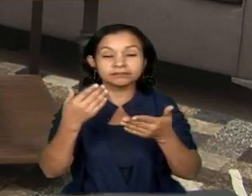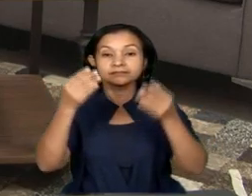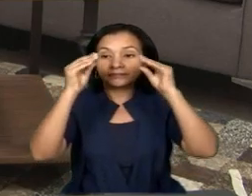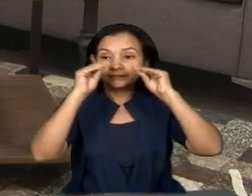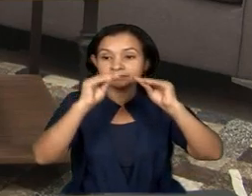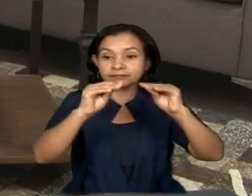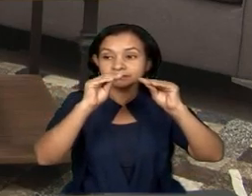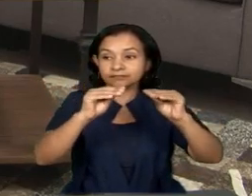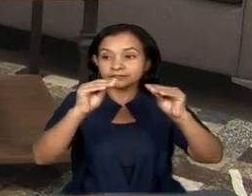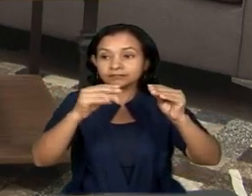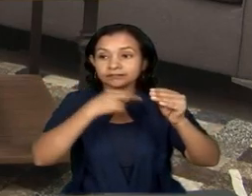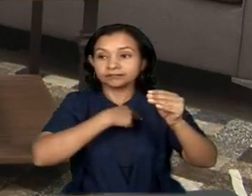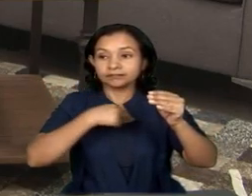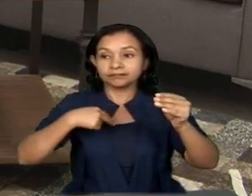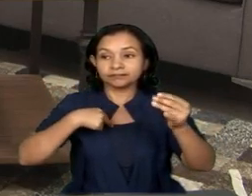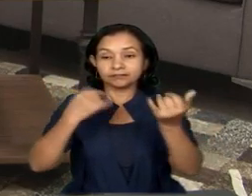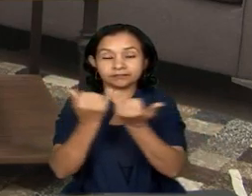educación.